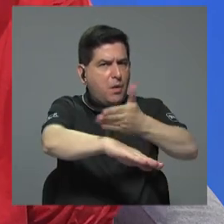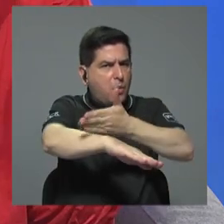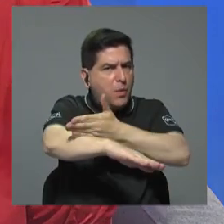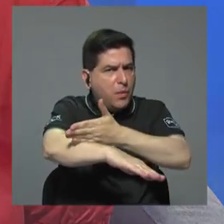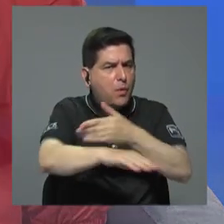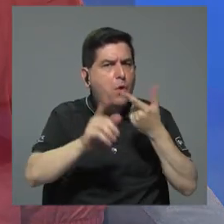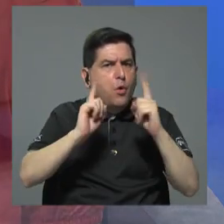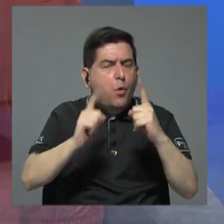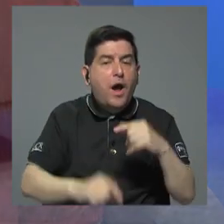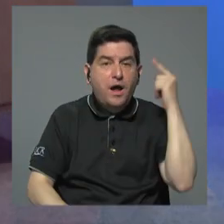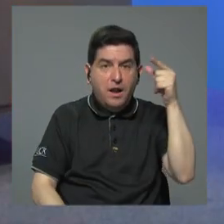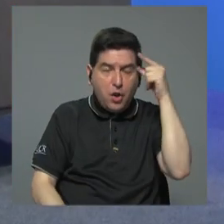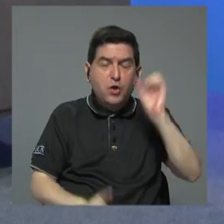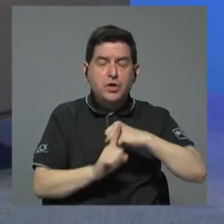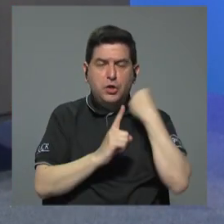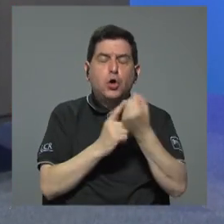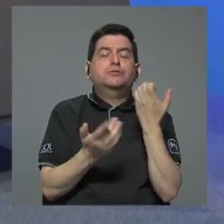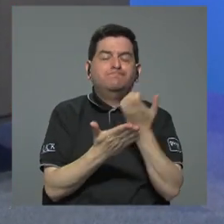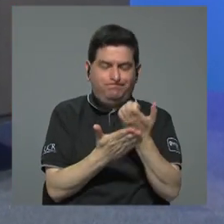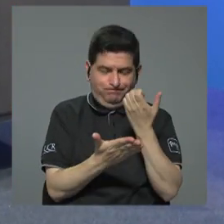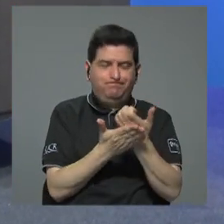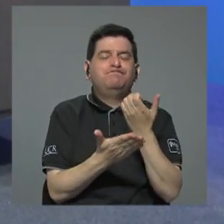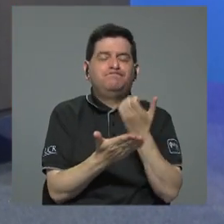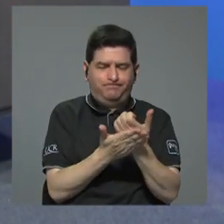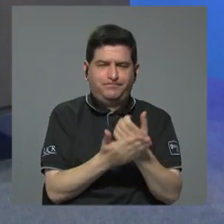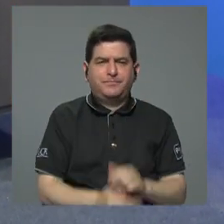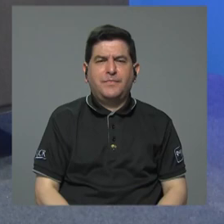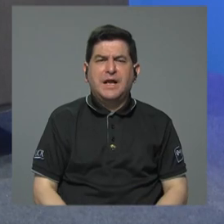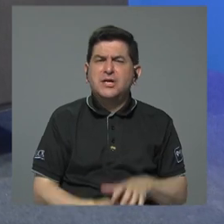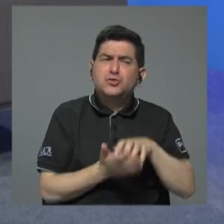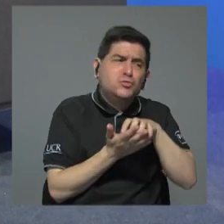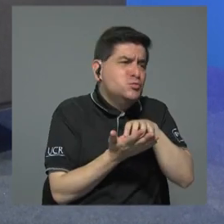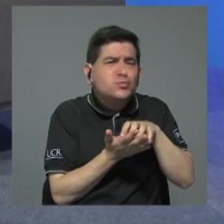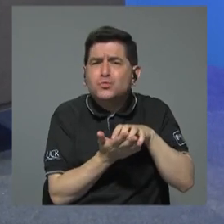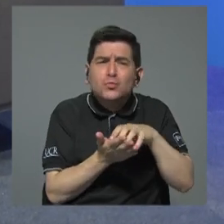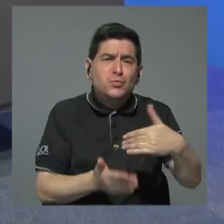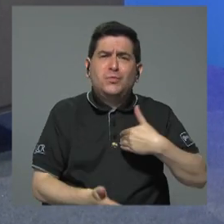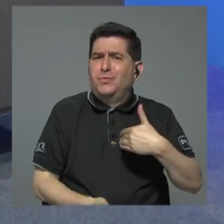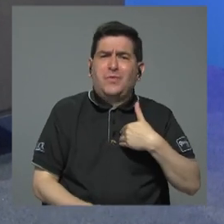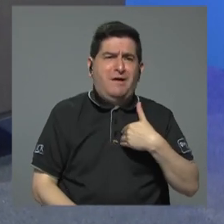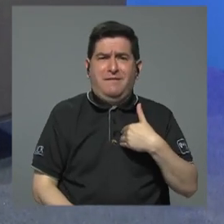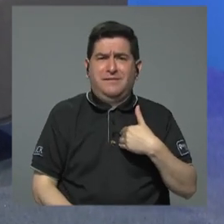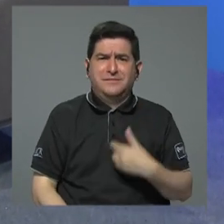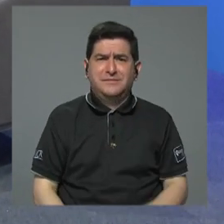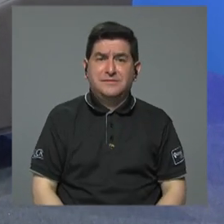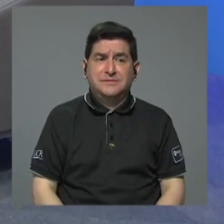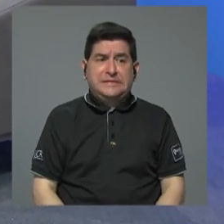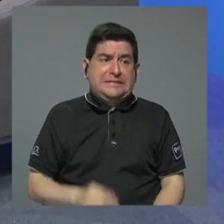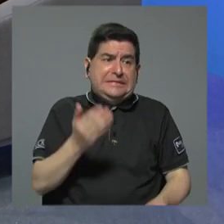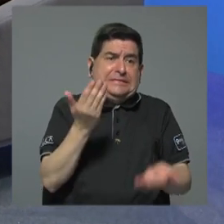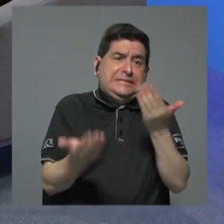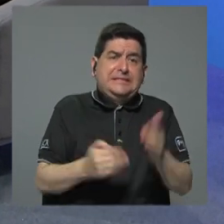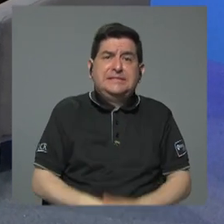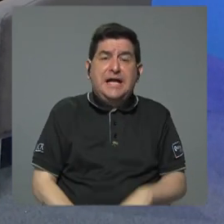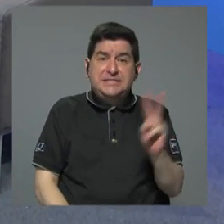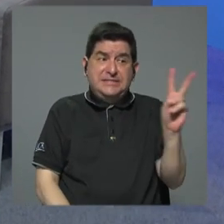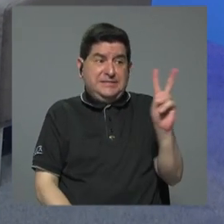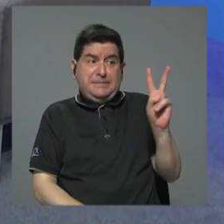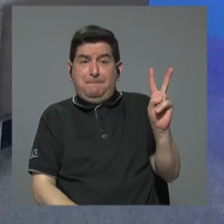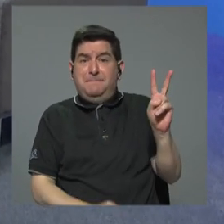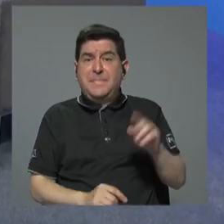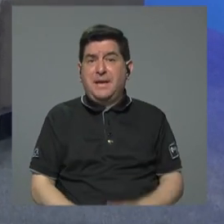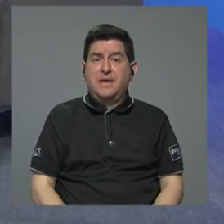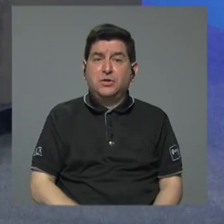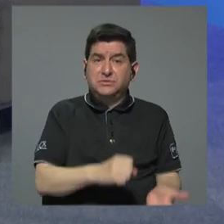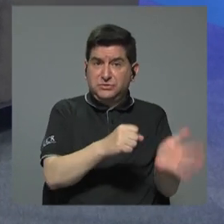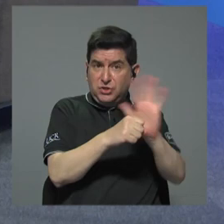ellas está, por supuesto, la situación económica, la incertidumbre que hay sobre un virus como es